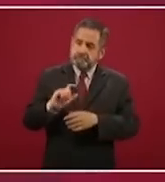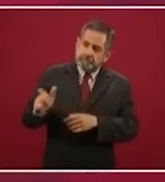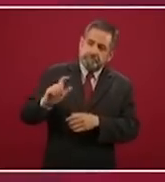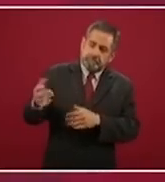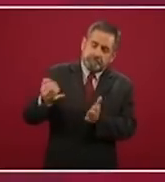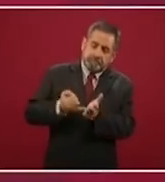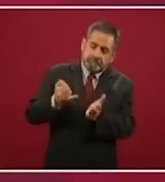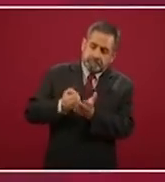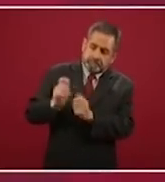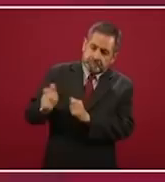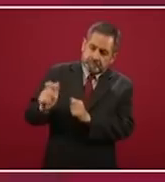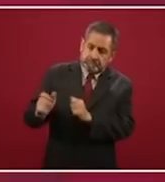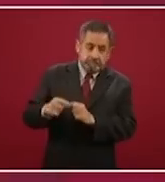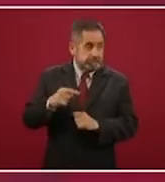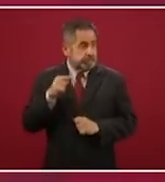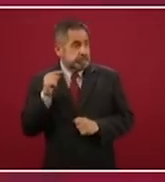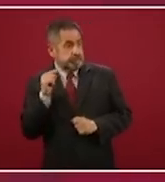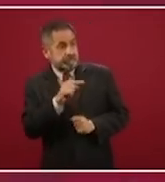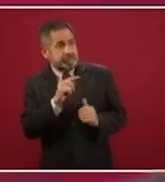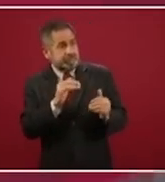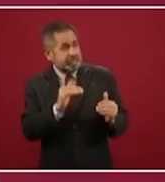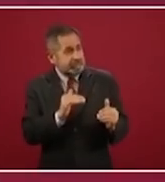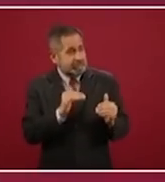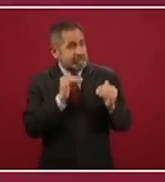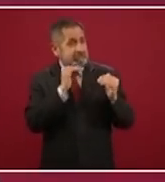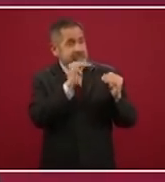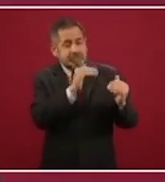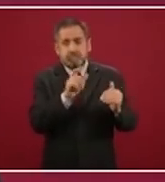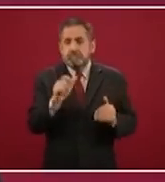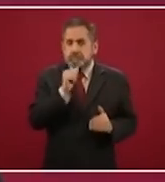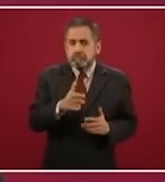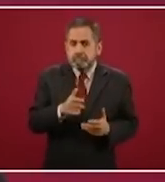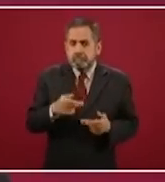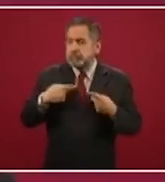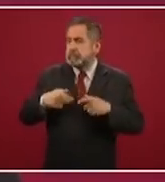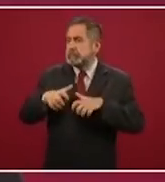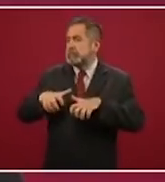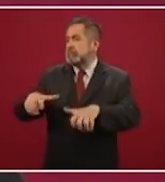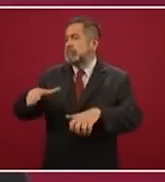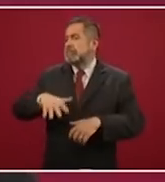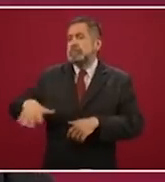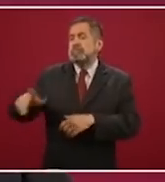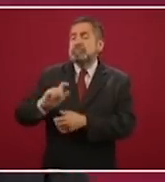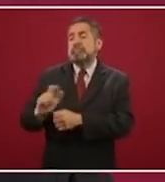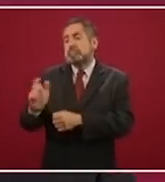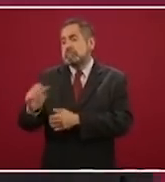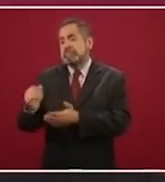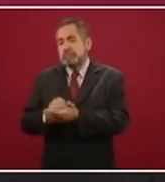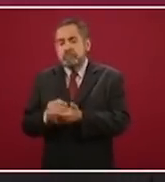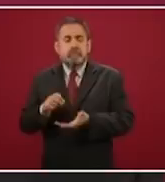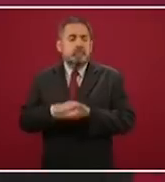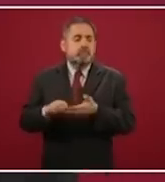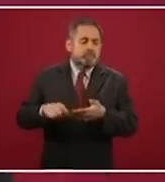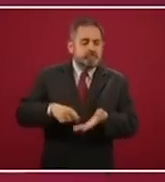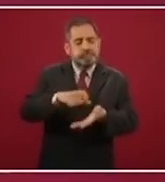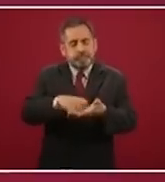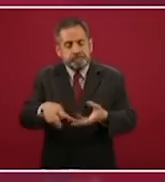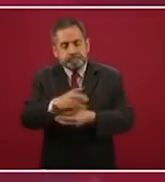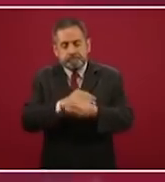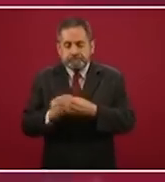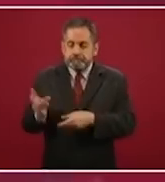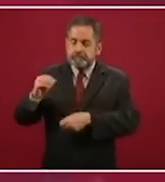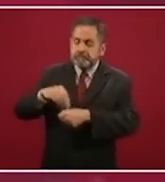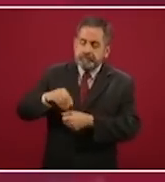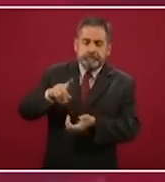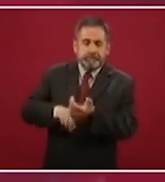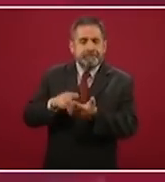pagaran impuestos, el pueblo raso, porque al comprar una mercancía ahí va incluido